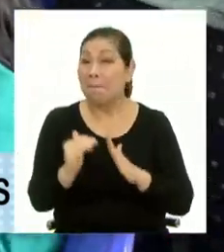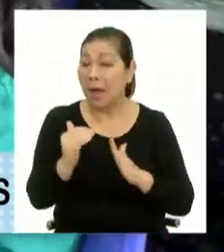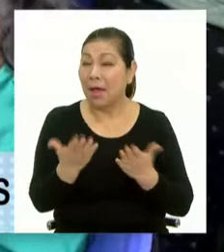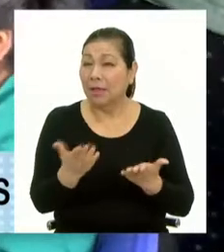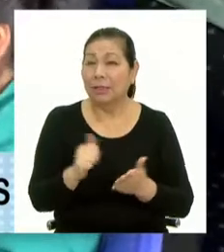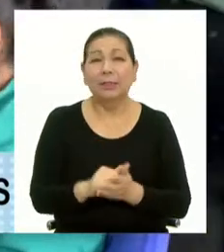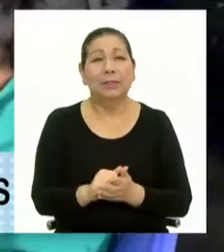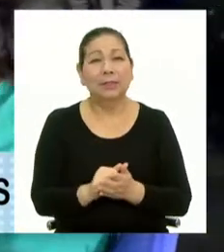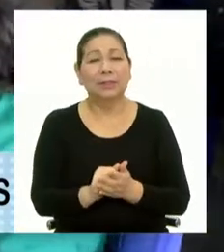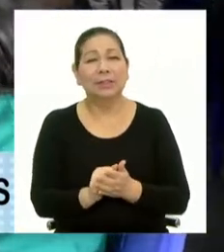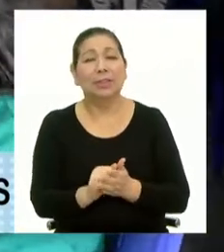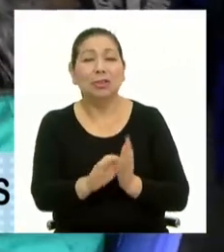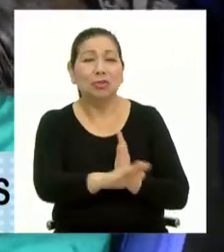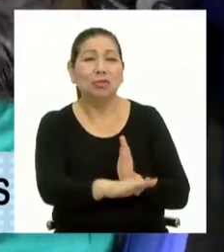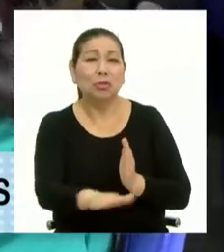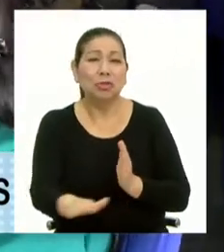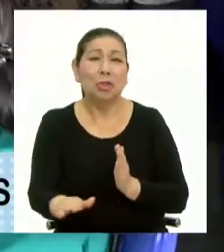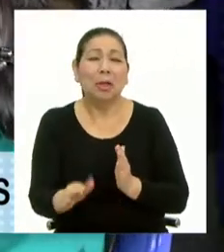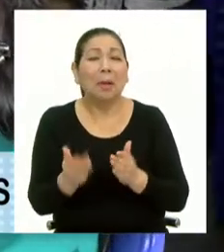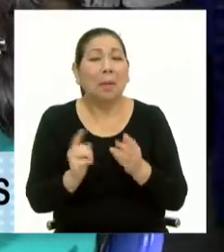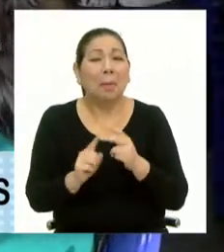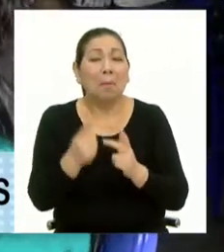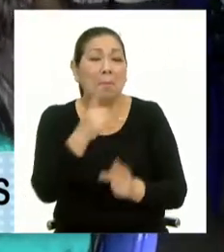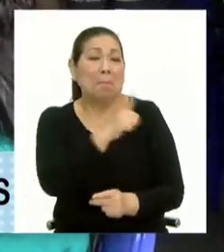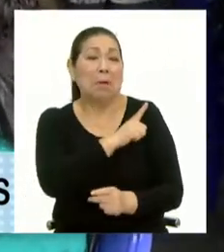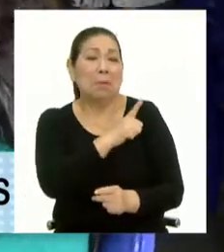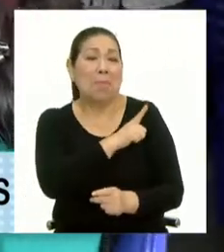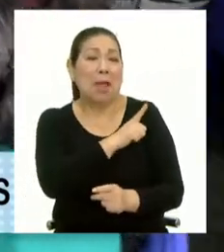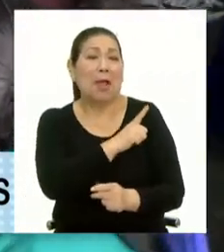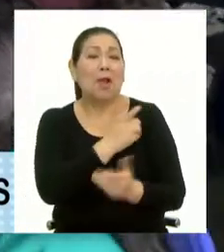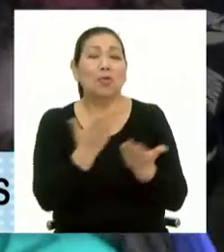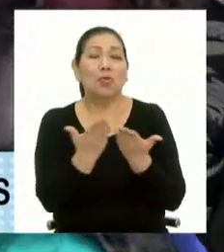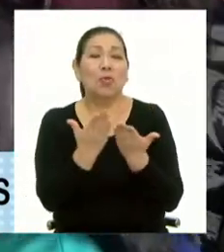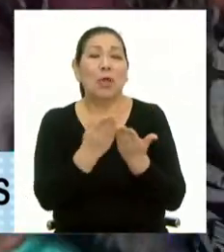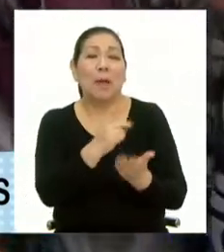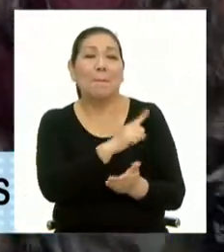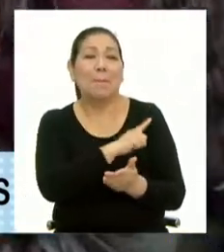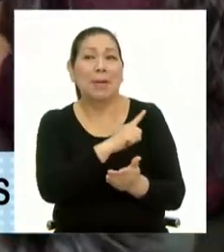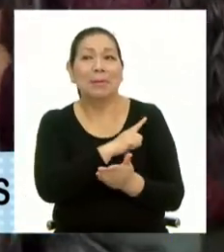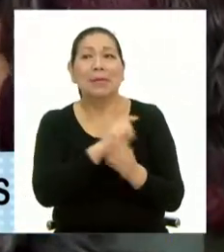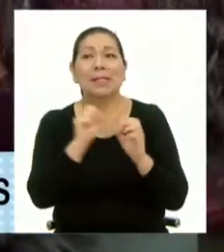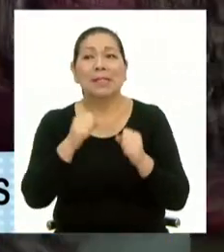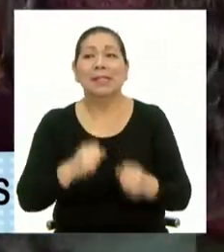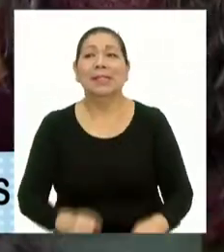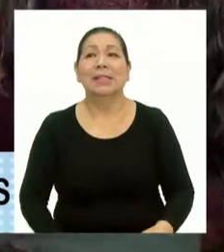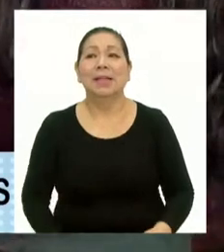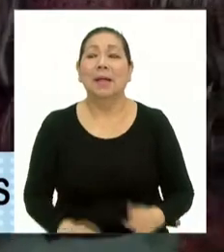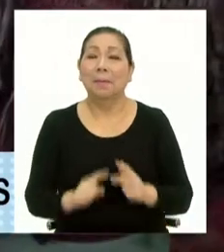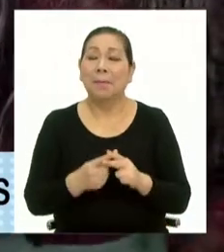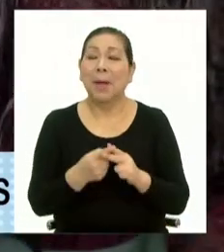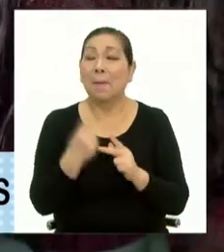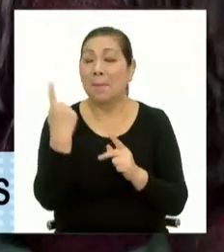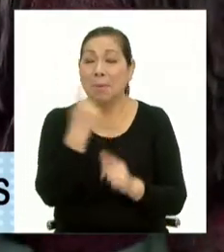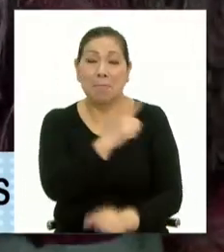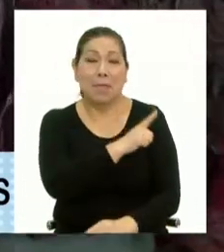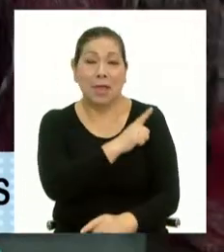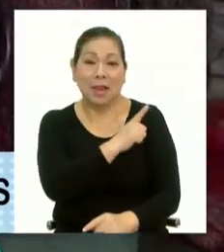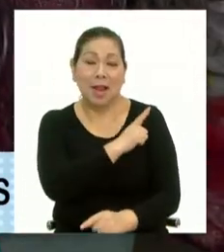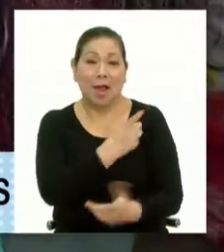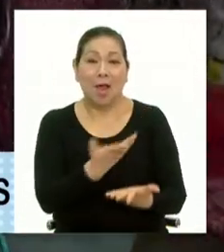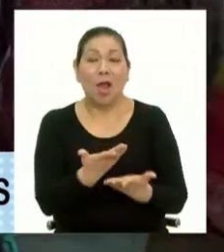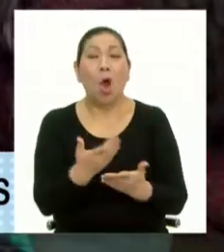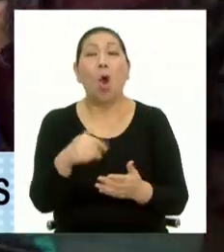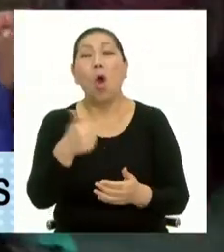son chiquitos que recién están en primer grado. Señora, ¿qué tal? ¿Cómo está? Sí, están empezando su primer grado, algunos están